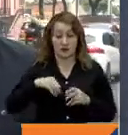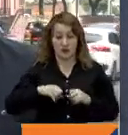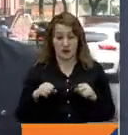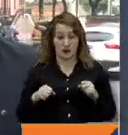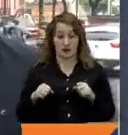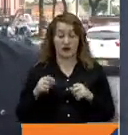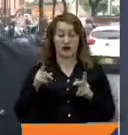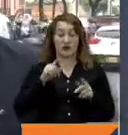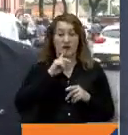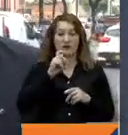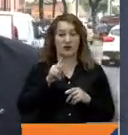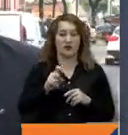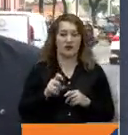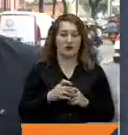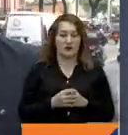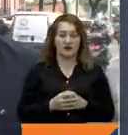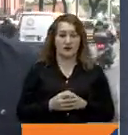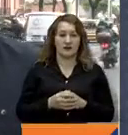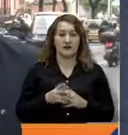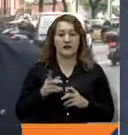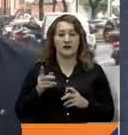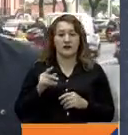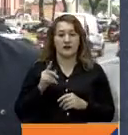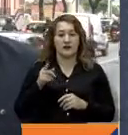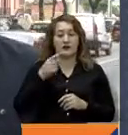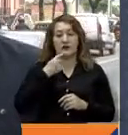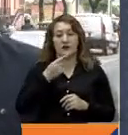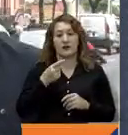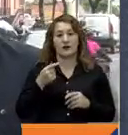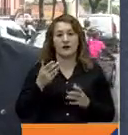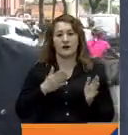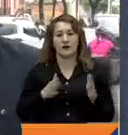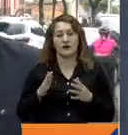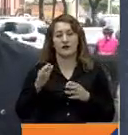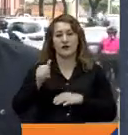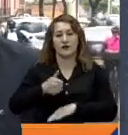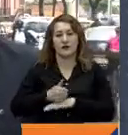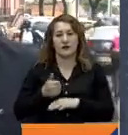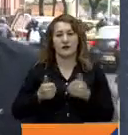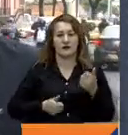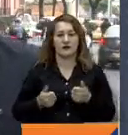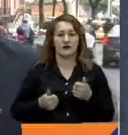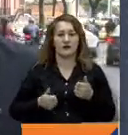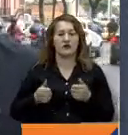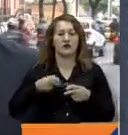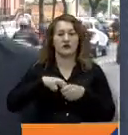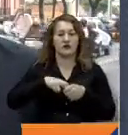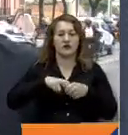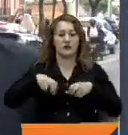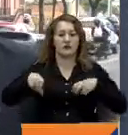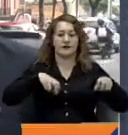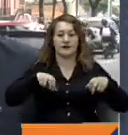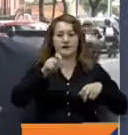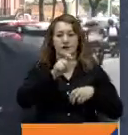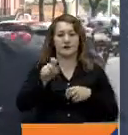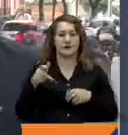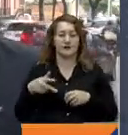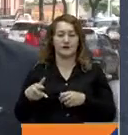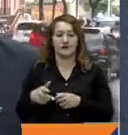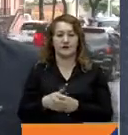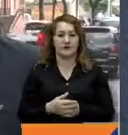que Bucaramanga. Fulbe y Duarte, buenas tardes. ¿Qué planes tienen las autoridades para la movilización de los viajeros?